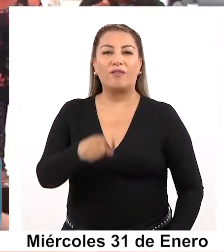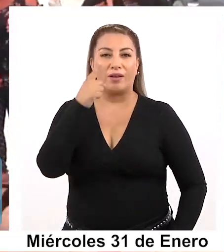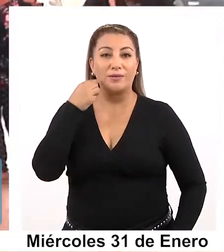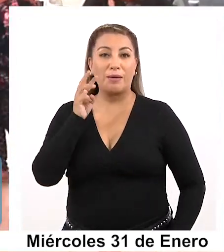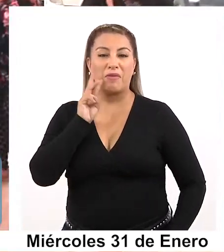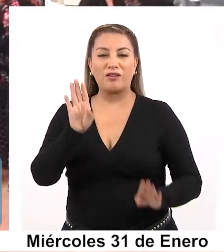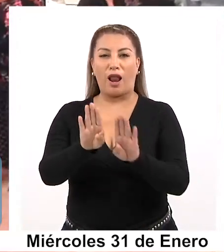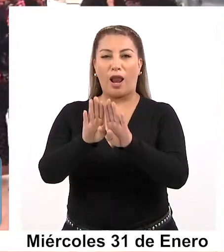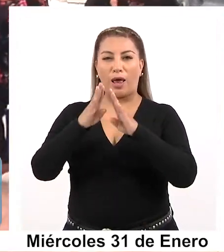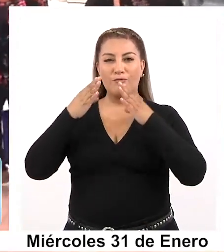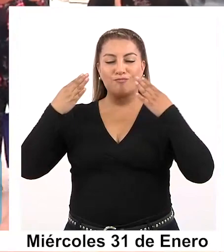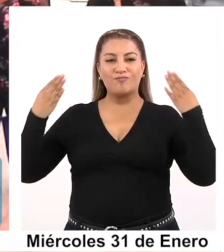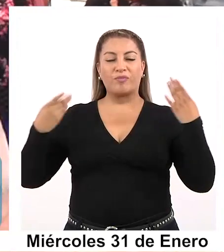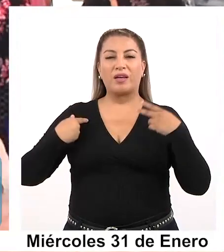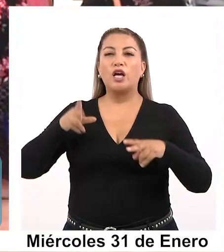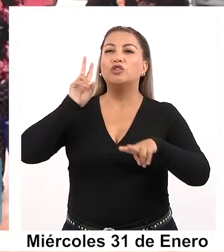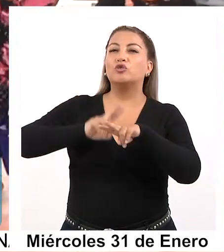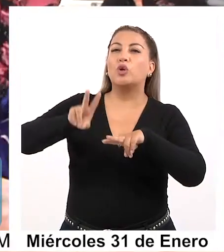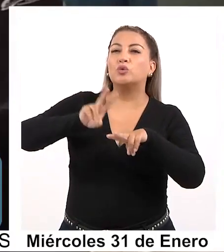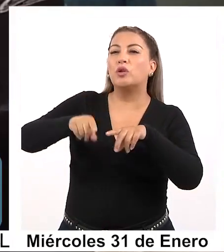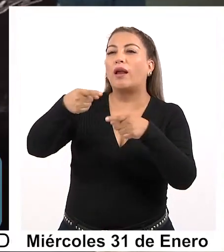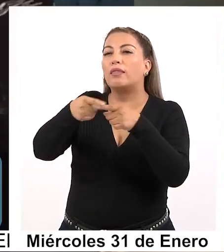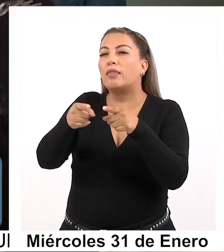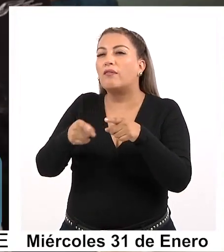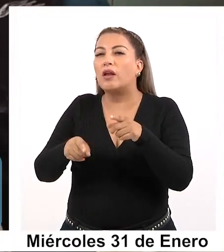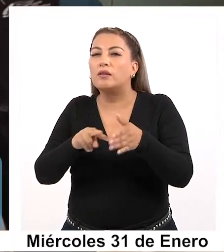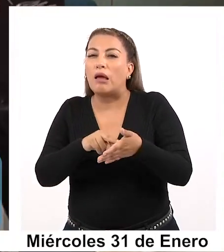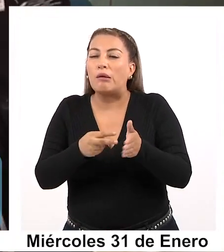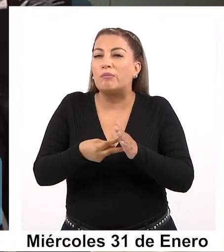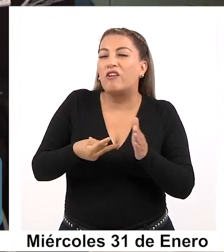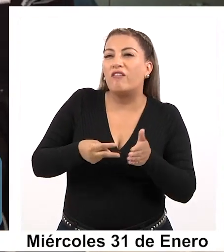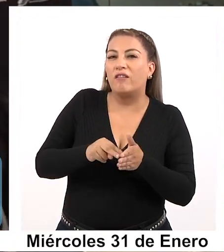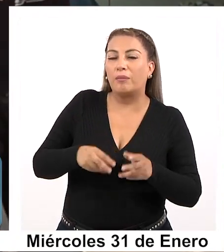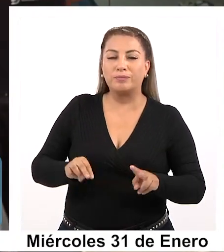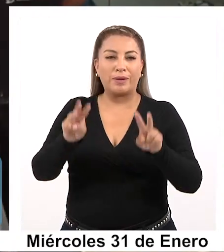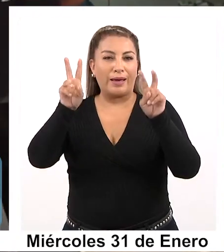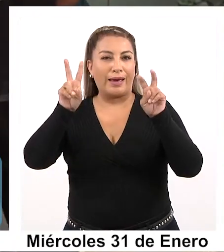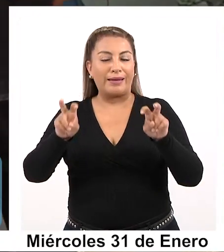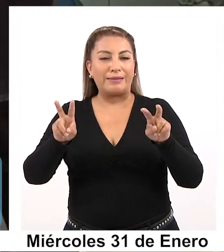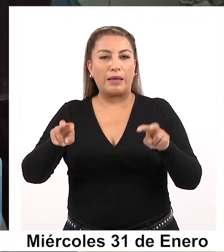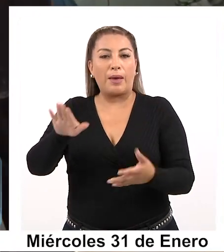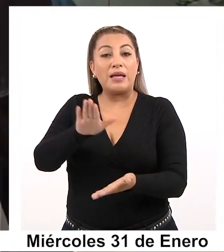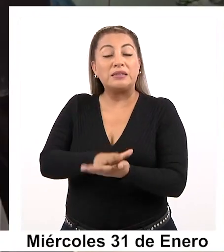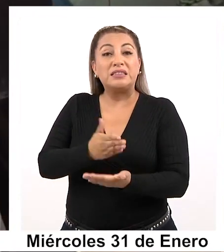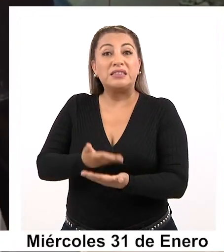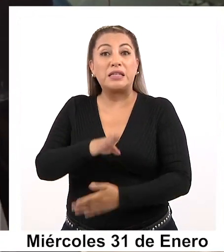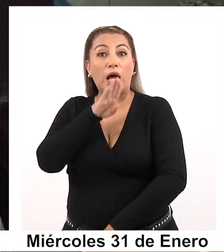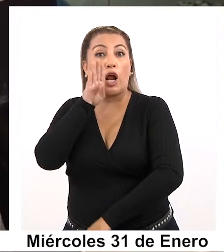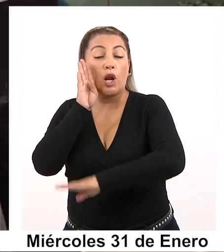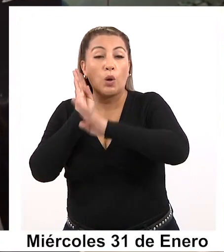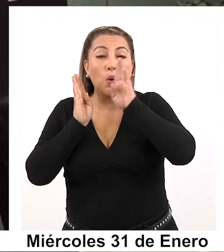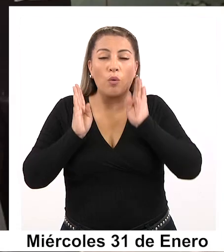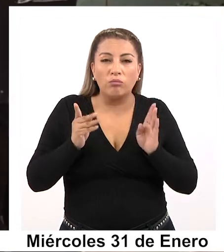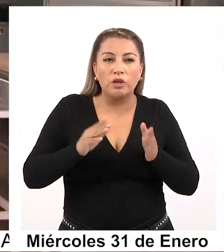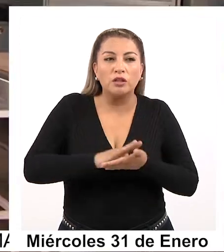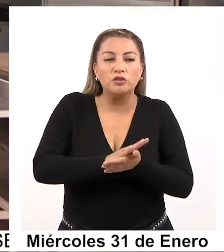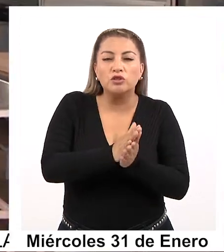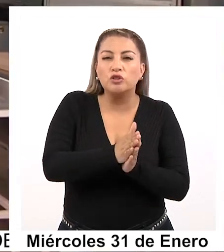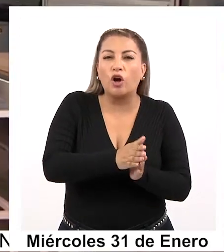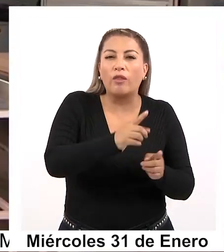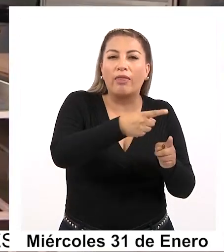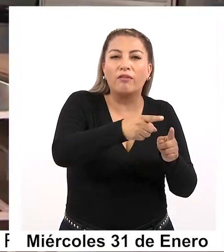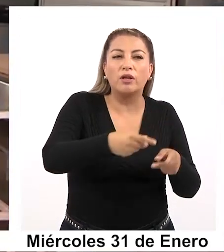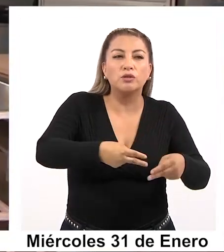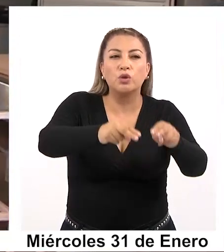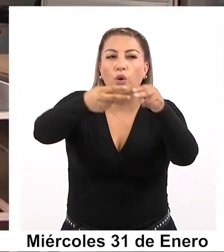miércoles, luego de corregir una serie de deficiencias en materia de salubridad que abarcaban todas las